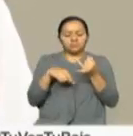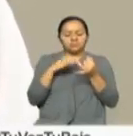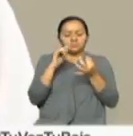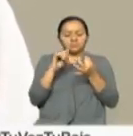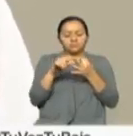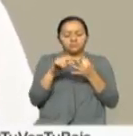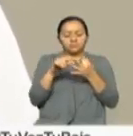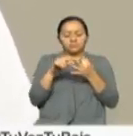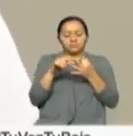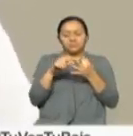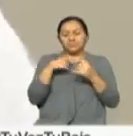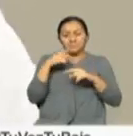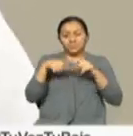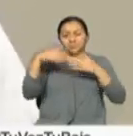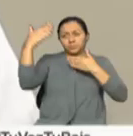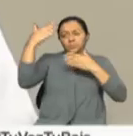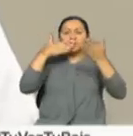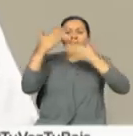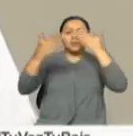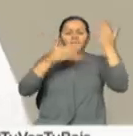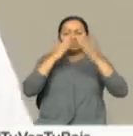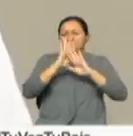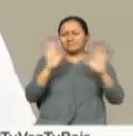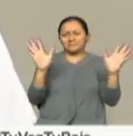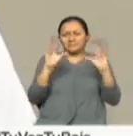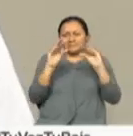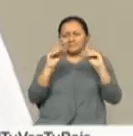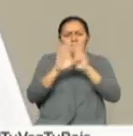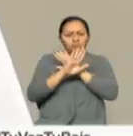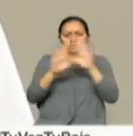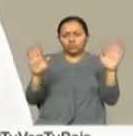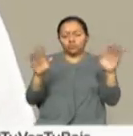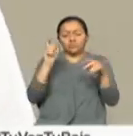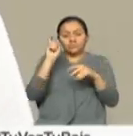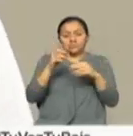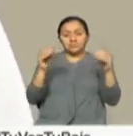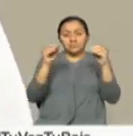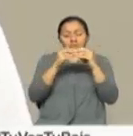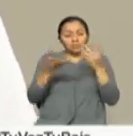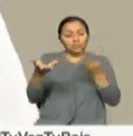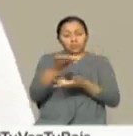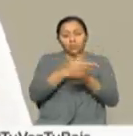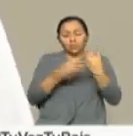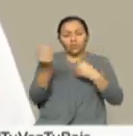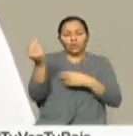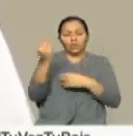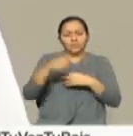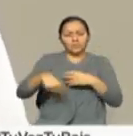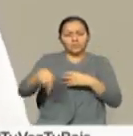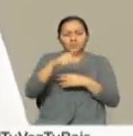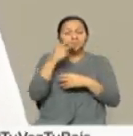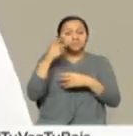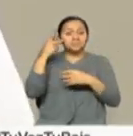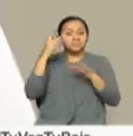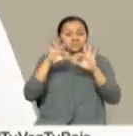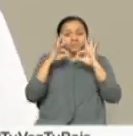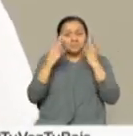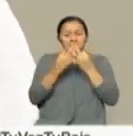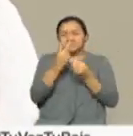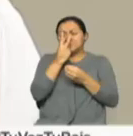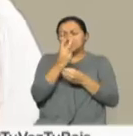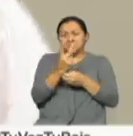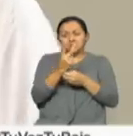responsablemente, no politiqueramente, hablar cualquier cosa. No dejen, queridos jóvenes, queridos padres de familia, que